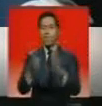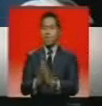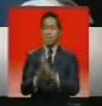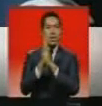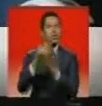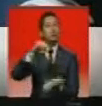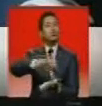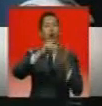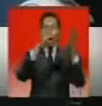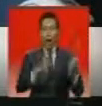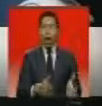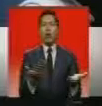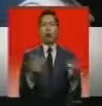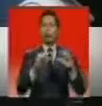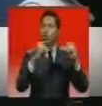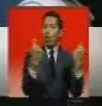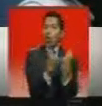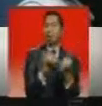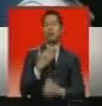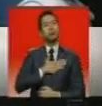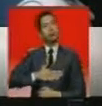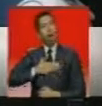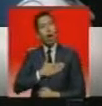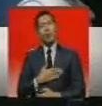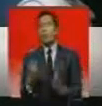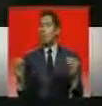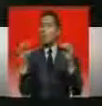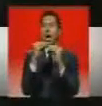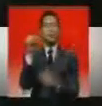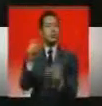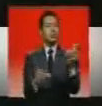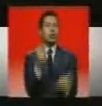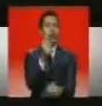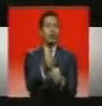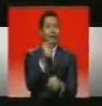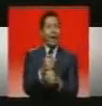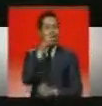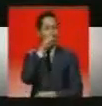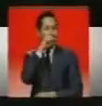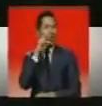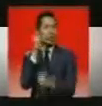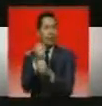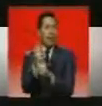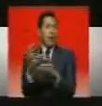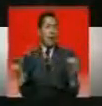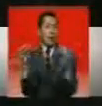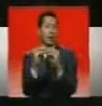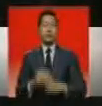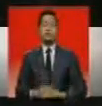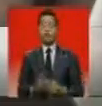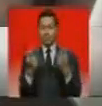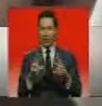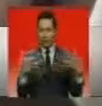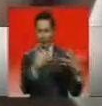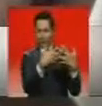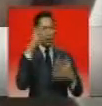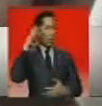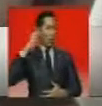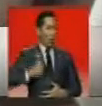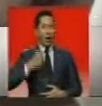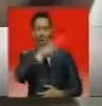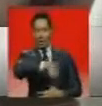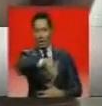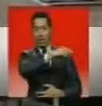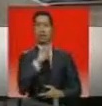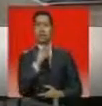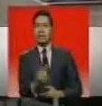como frentistas, que por favor se ponga más obreros. Asimismo, solicitan la unión de cuencanos y cuencanas para exigir que las obras